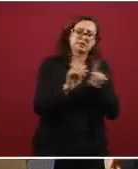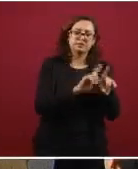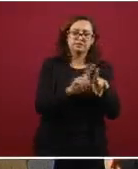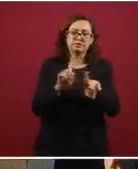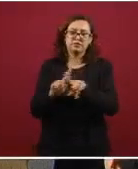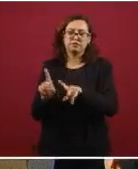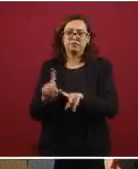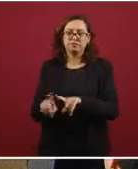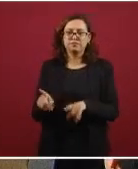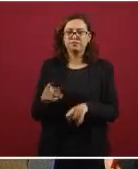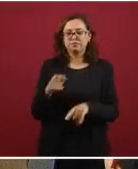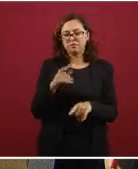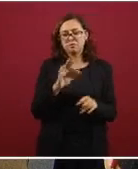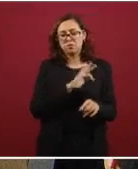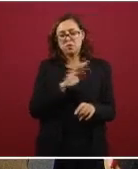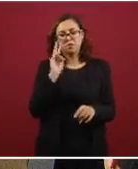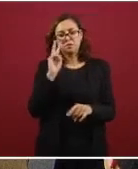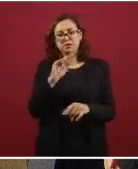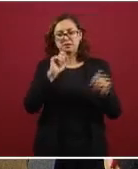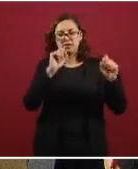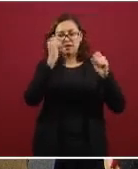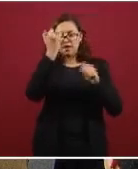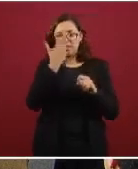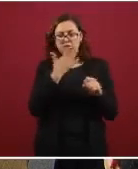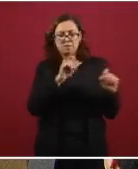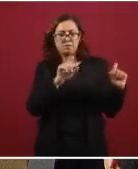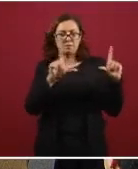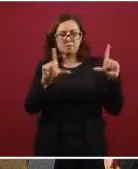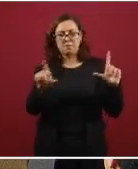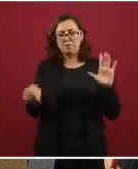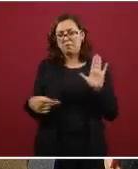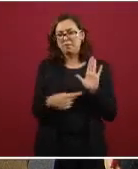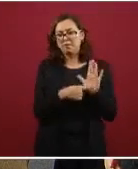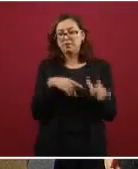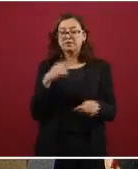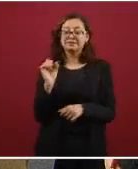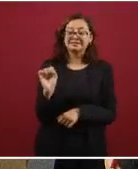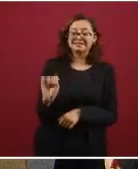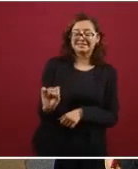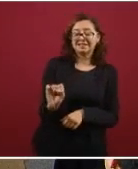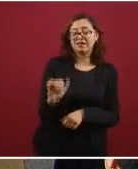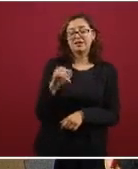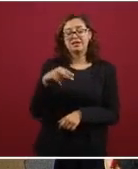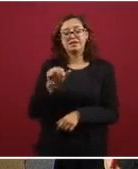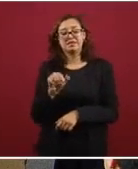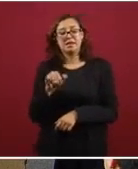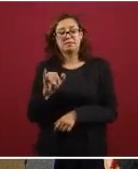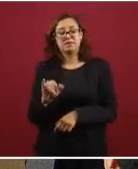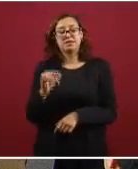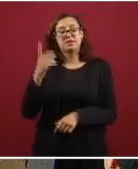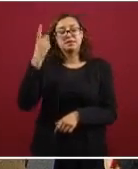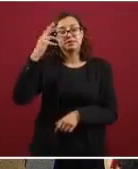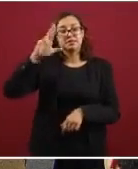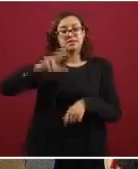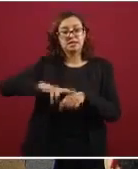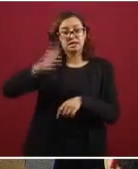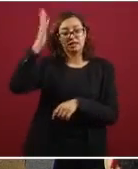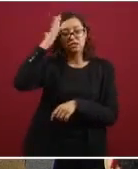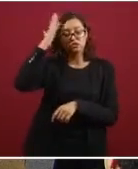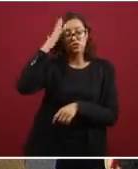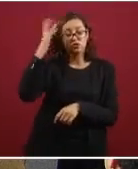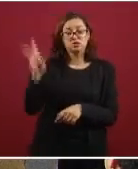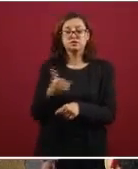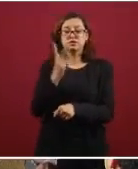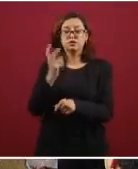Este sábado habrá un recorrido encabezado por el director general del Instituto Nacional de Migración y el subsecretario de